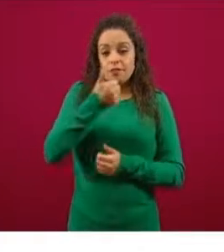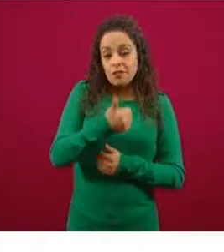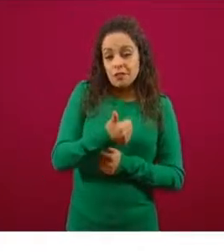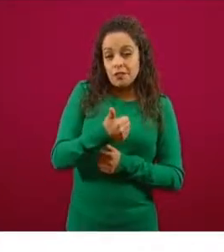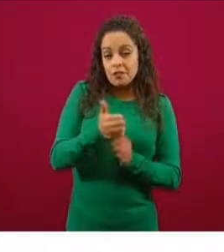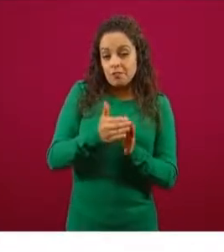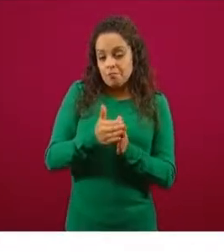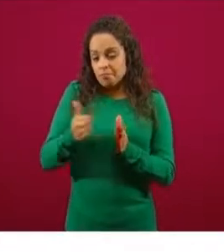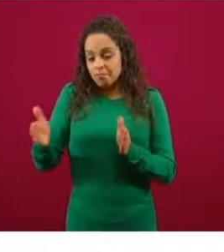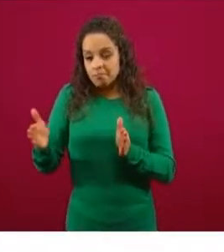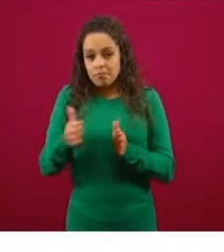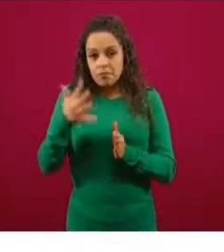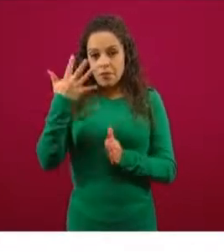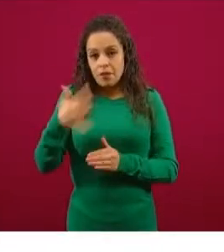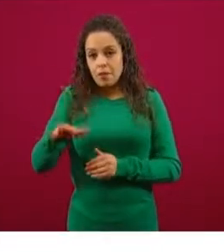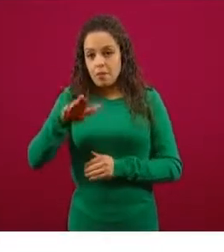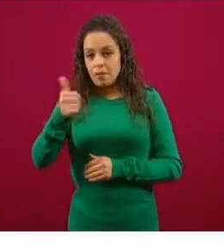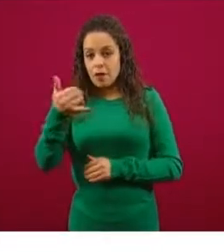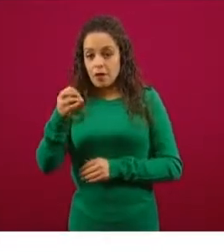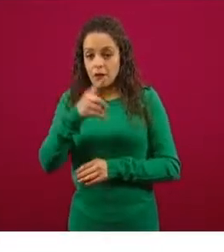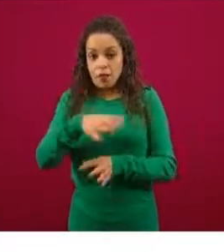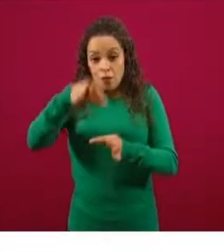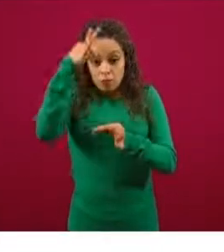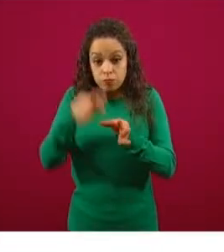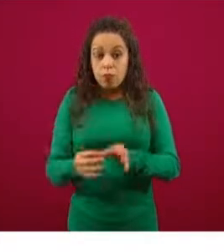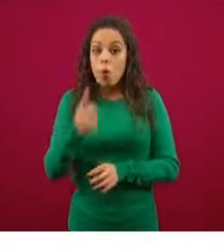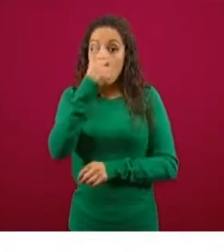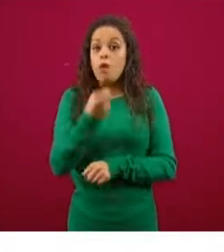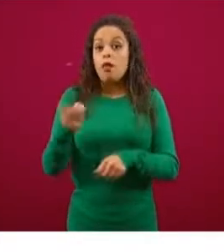el 10 de mayo, pero ahí estaría.